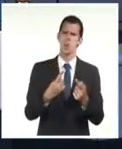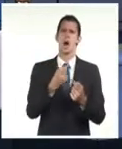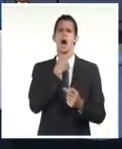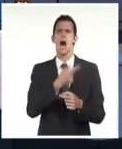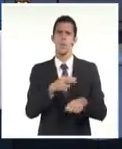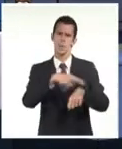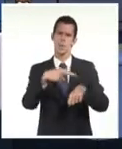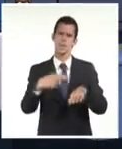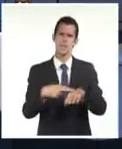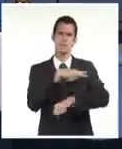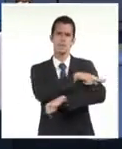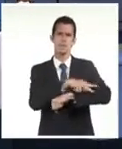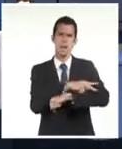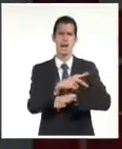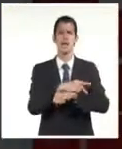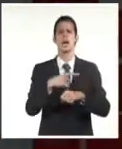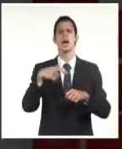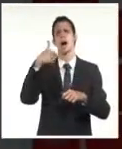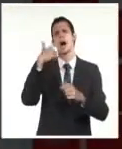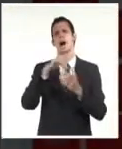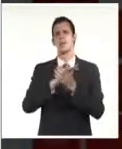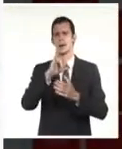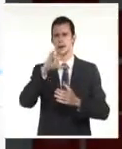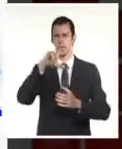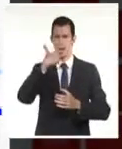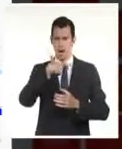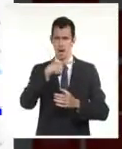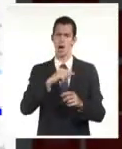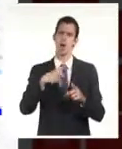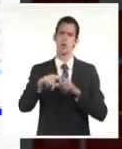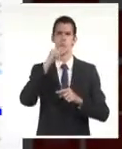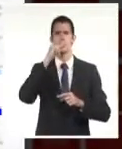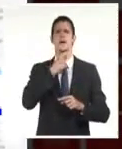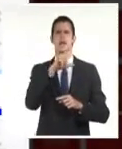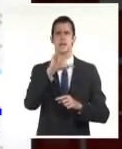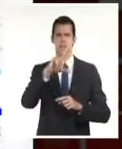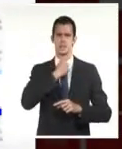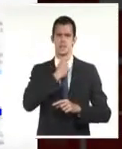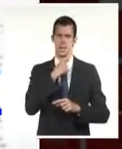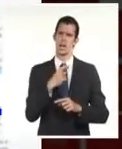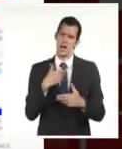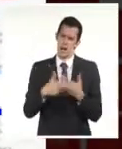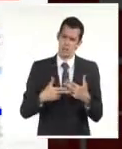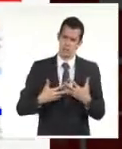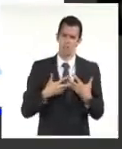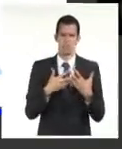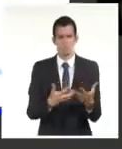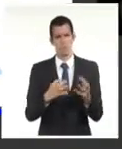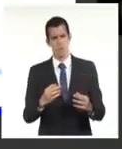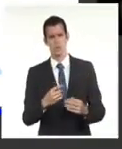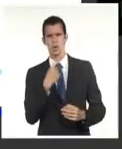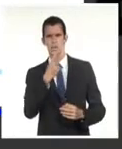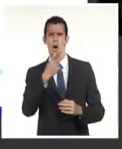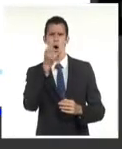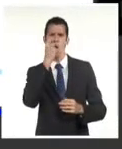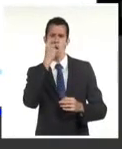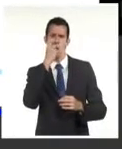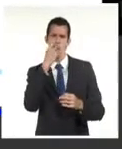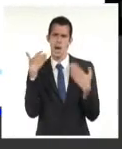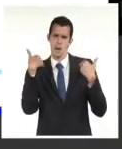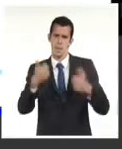al gobierno y pueblo de Cuba. El primer ministro de Belice, John Briceño, envió mensajes de fortaleza al primer secretario del